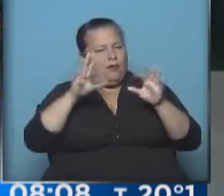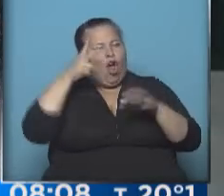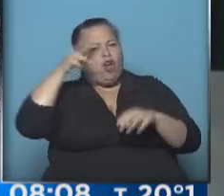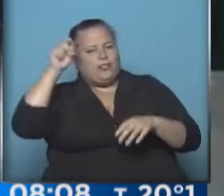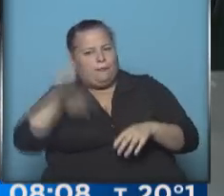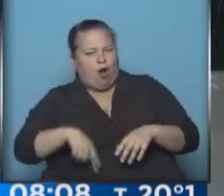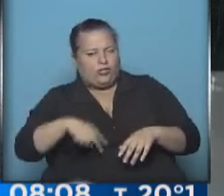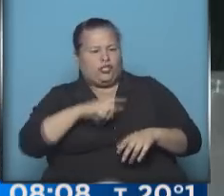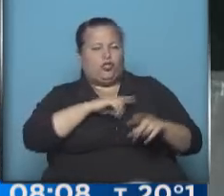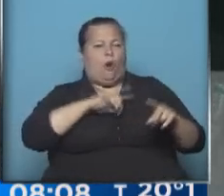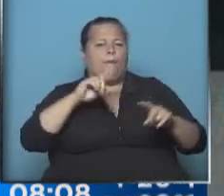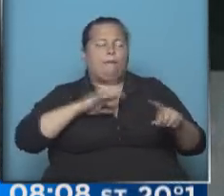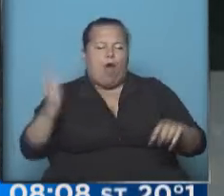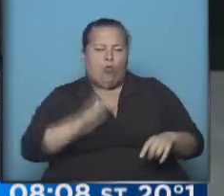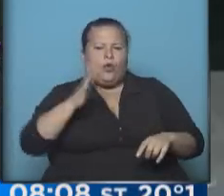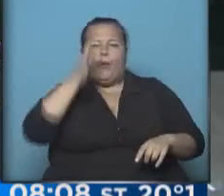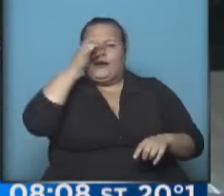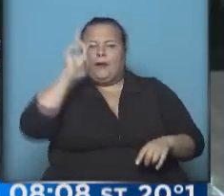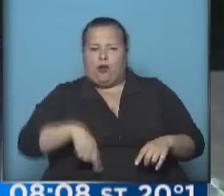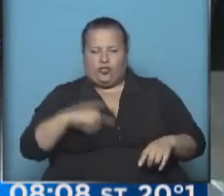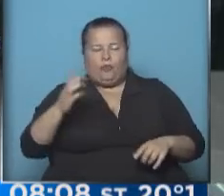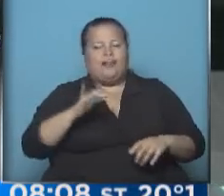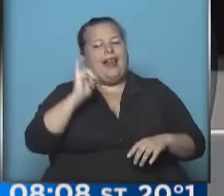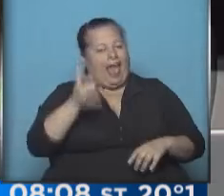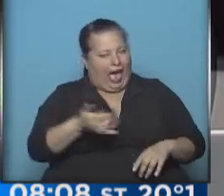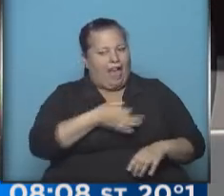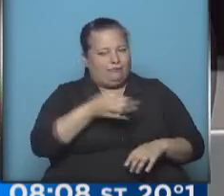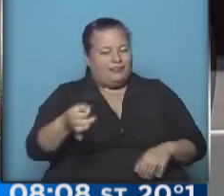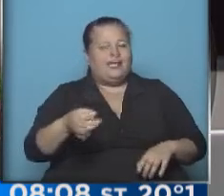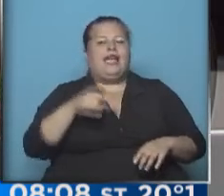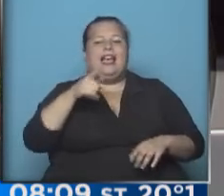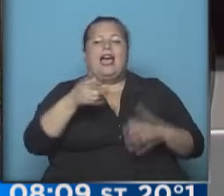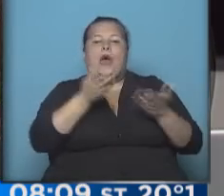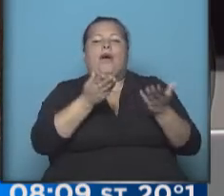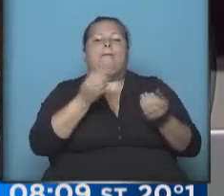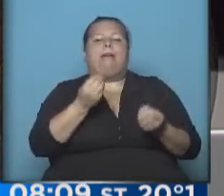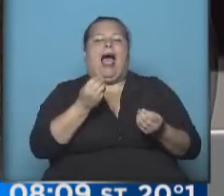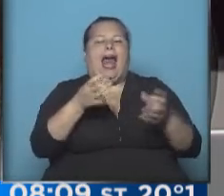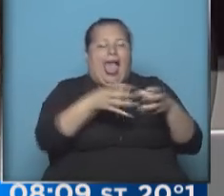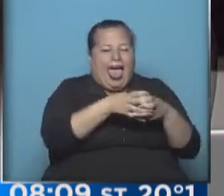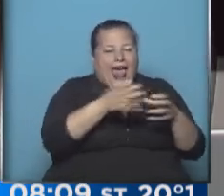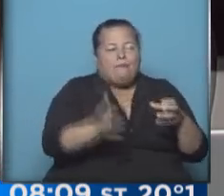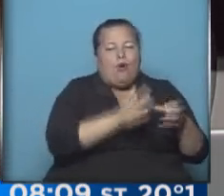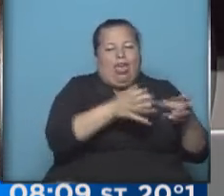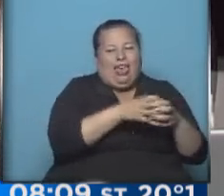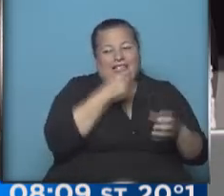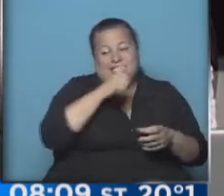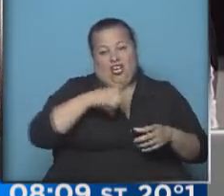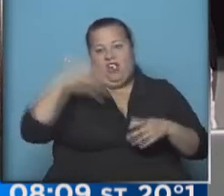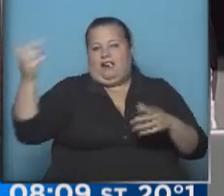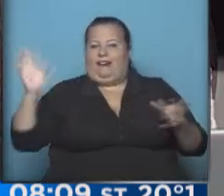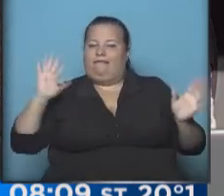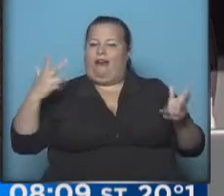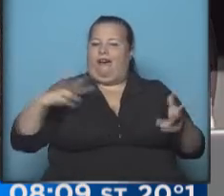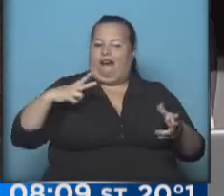80% de productores pero que tenían el 20% de la producción ex de el beneficio era para los pequeños porque el pz grande siempre se